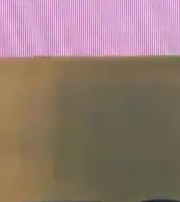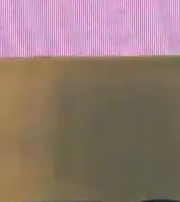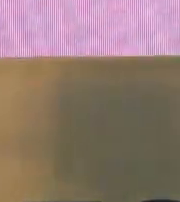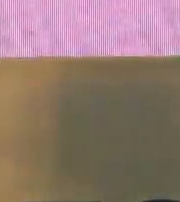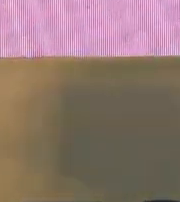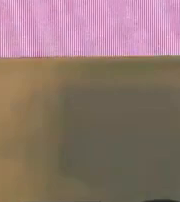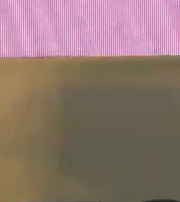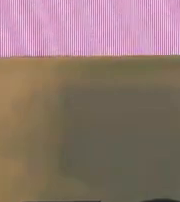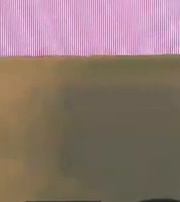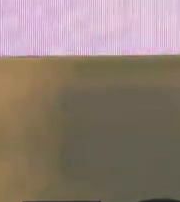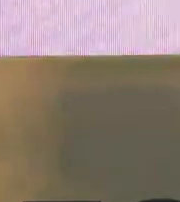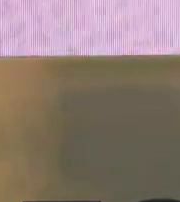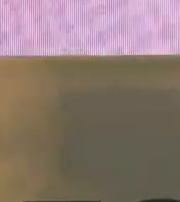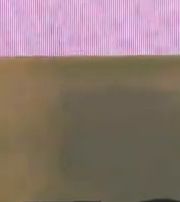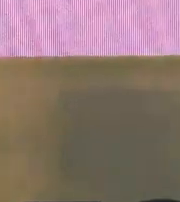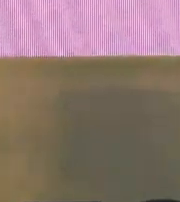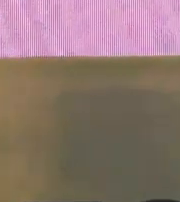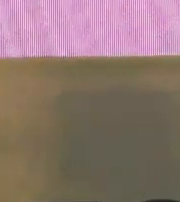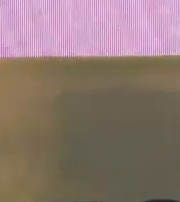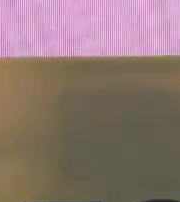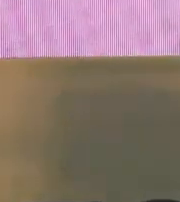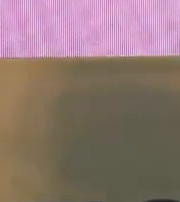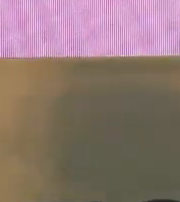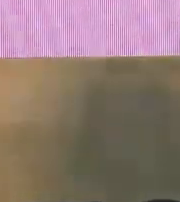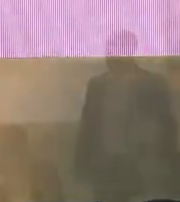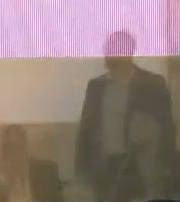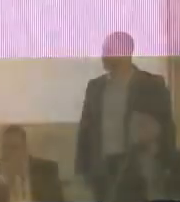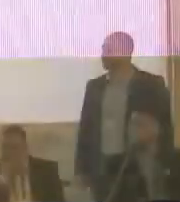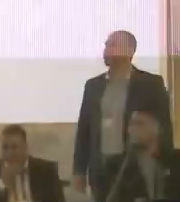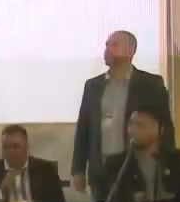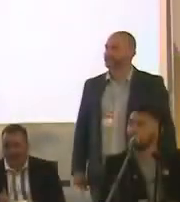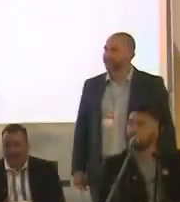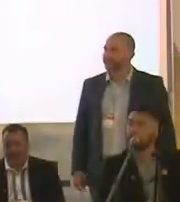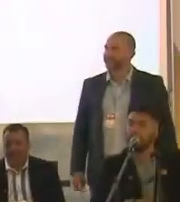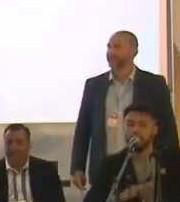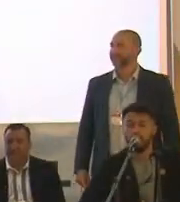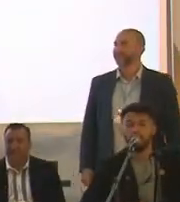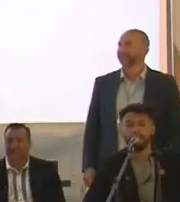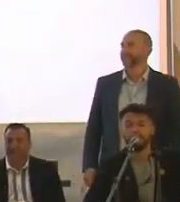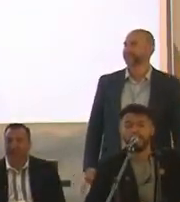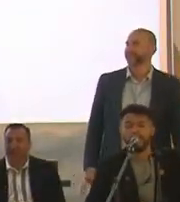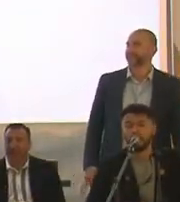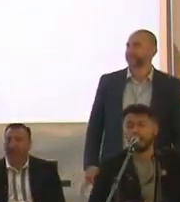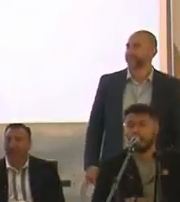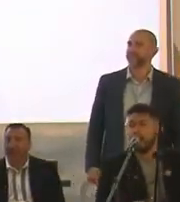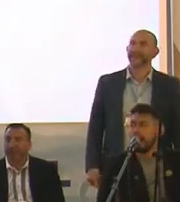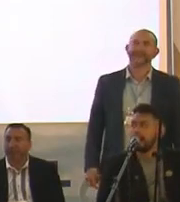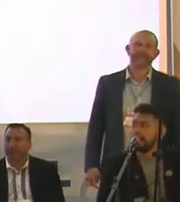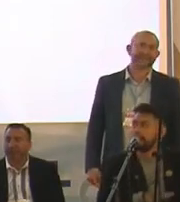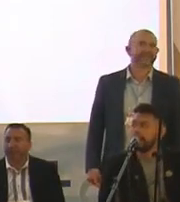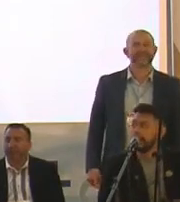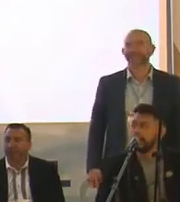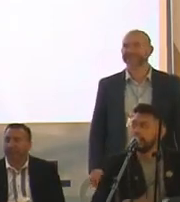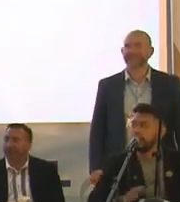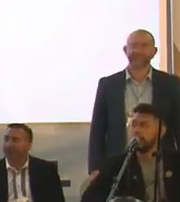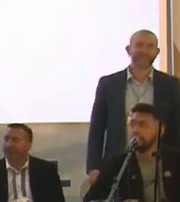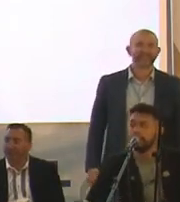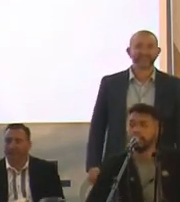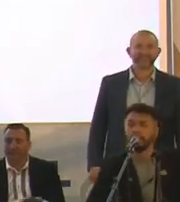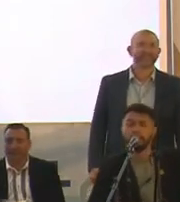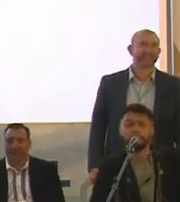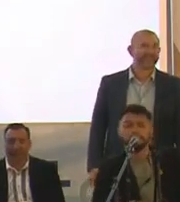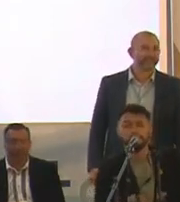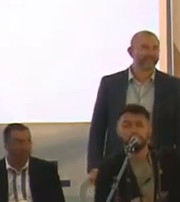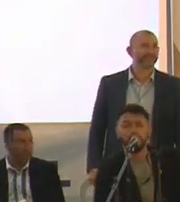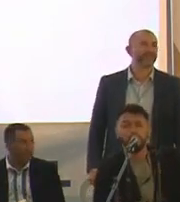Vendrá la guerra, amor, y en el combate no habrá tregua ni freno